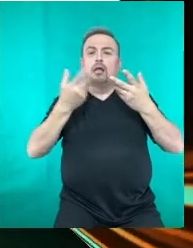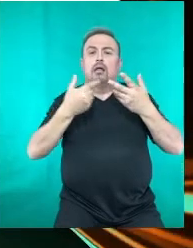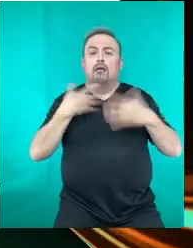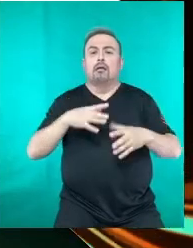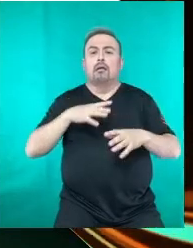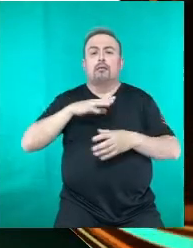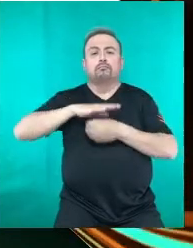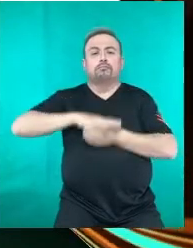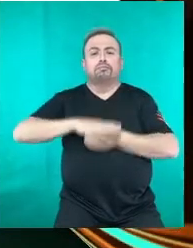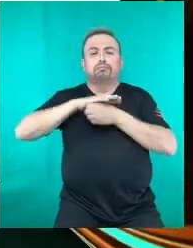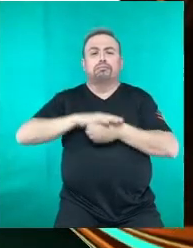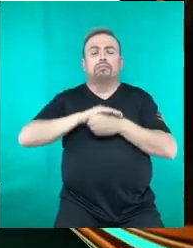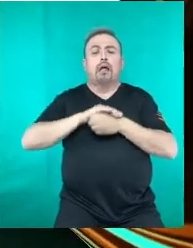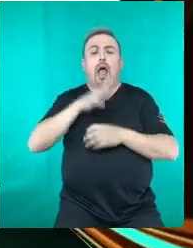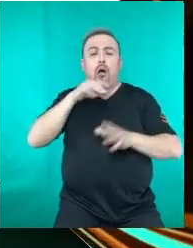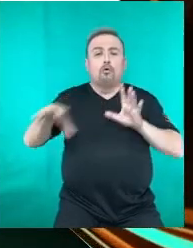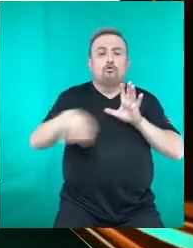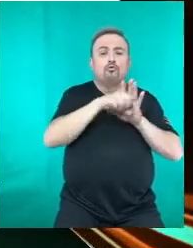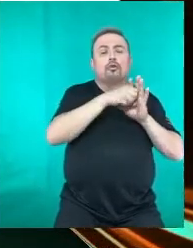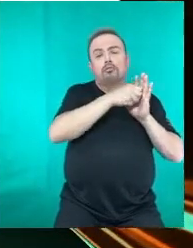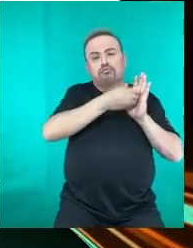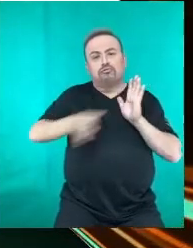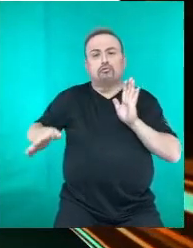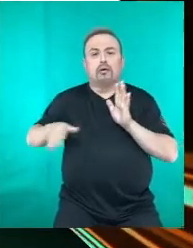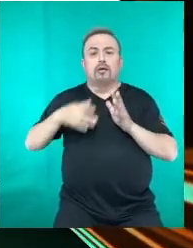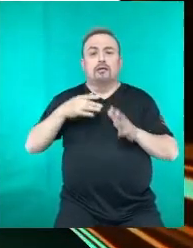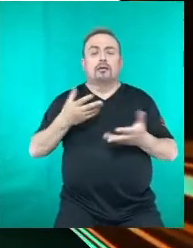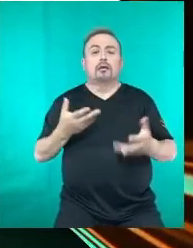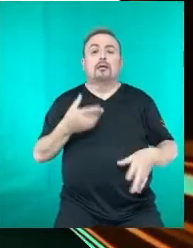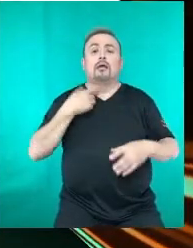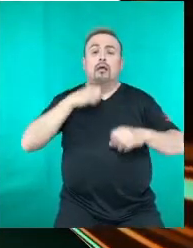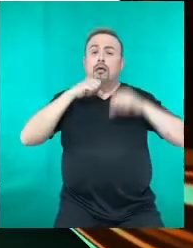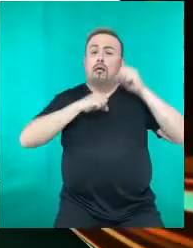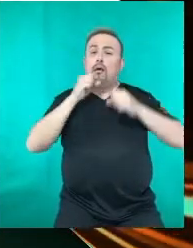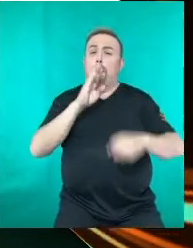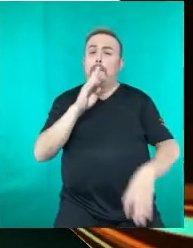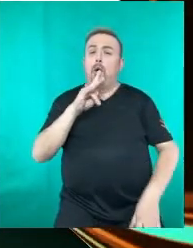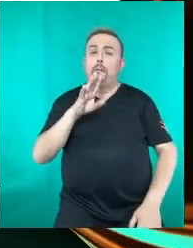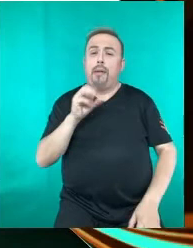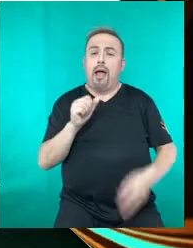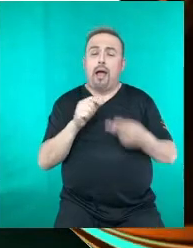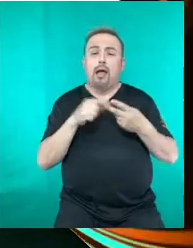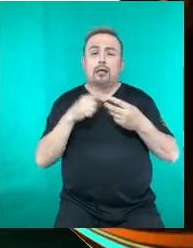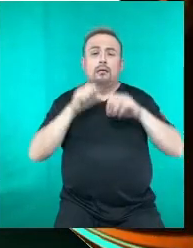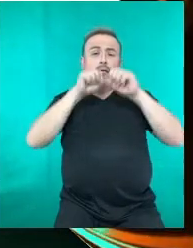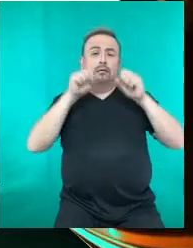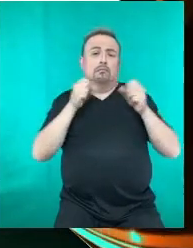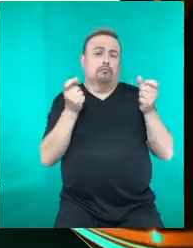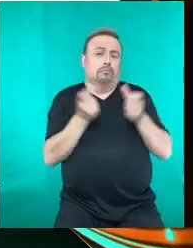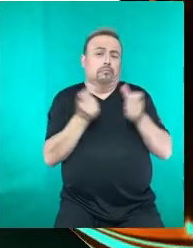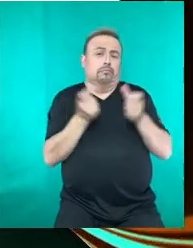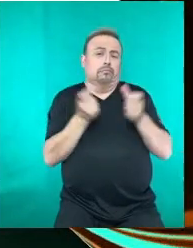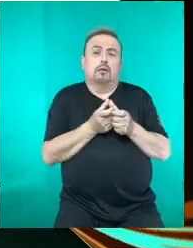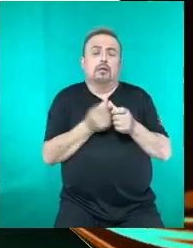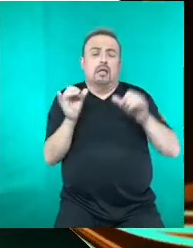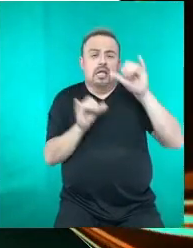impulsión de agua de mar, de desalada, bombas de todo tipo, de pequeñas para dosificar